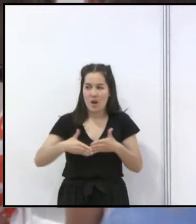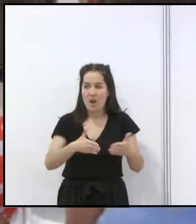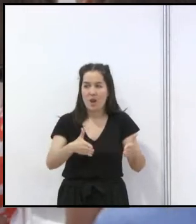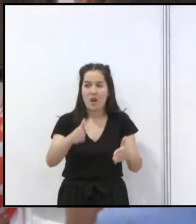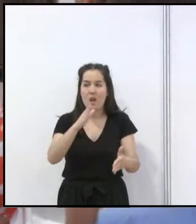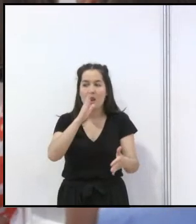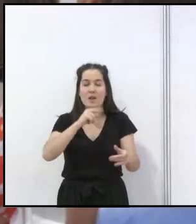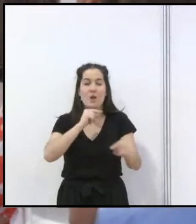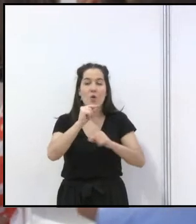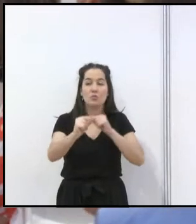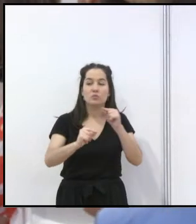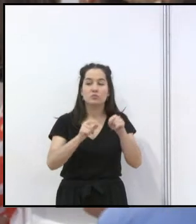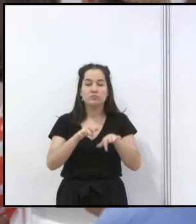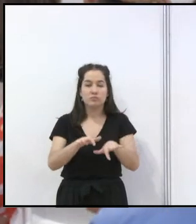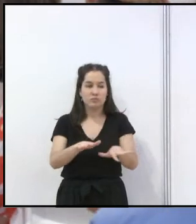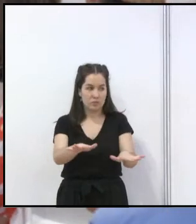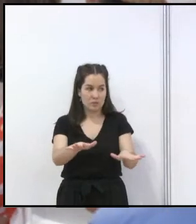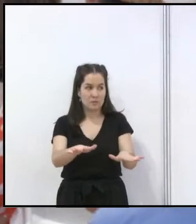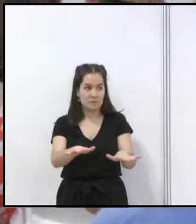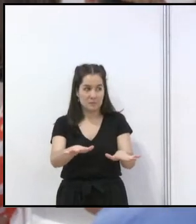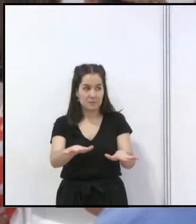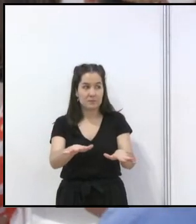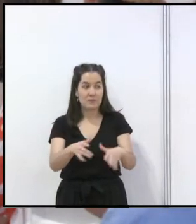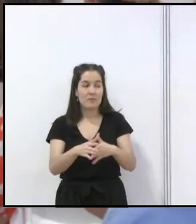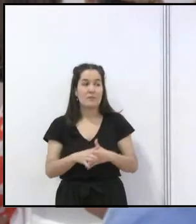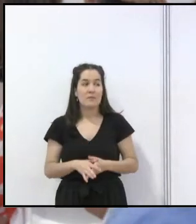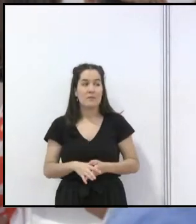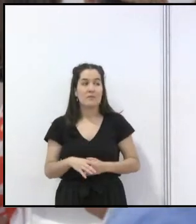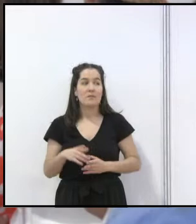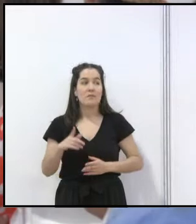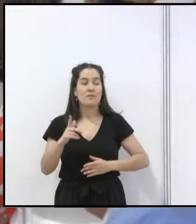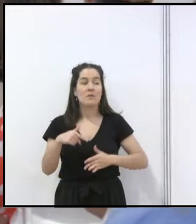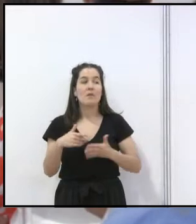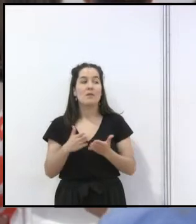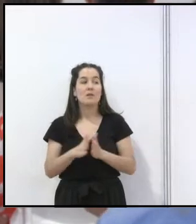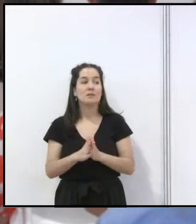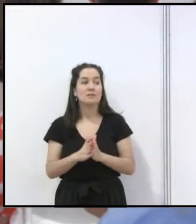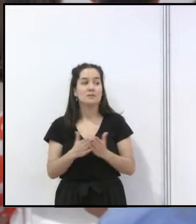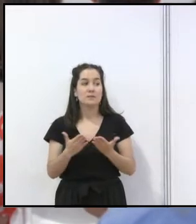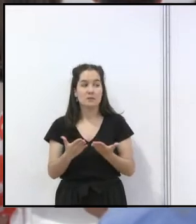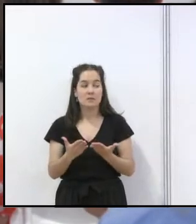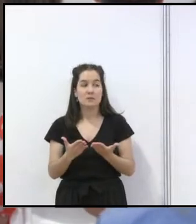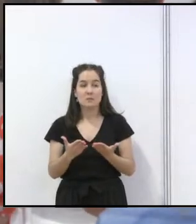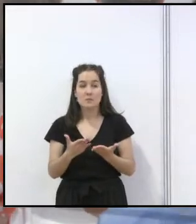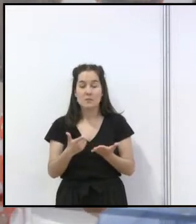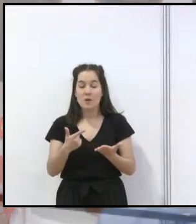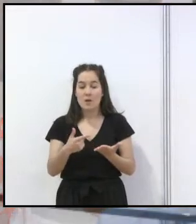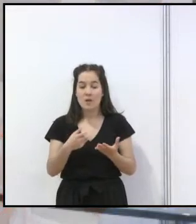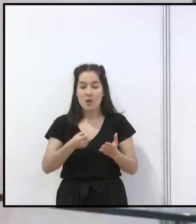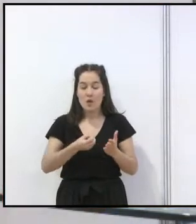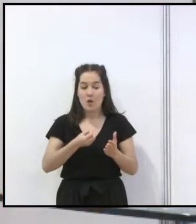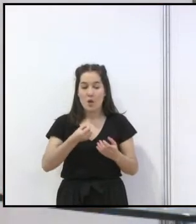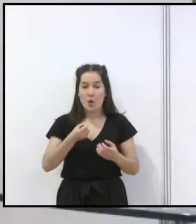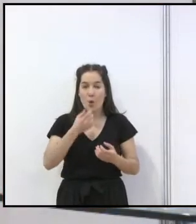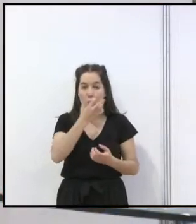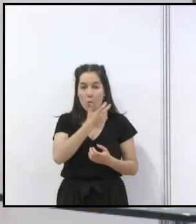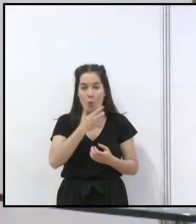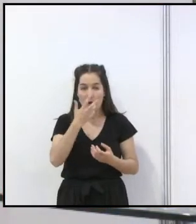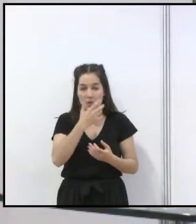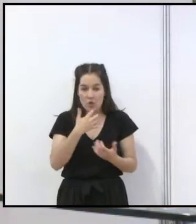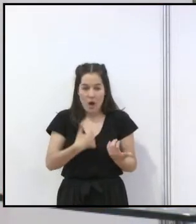caso de este libro me importó mucho hablar de la hibridación de otro espacio, que son cuentos que transcurren en Argentina, pero